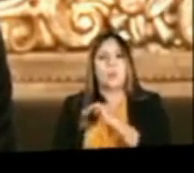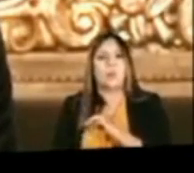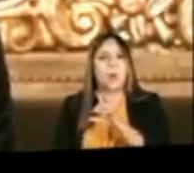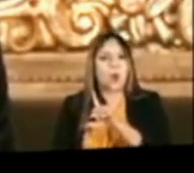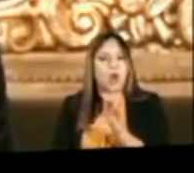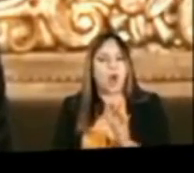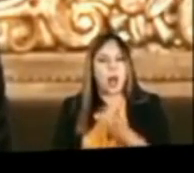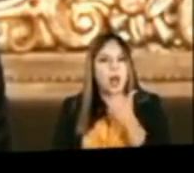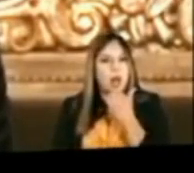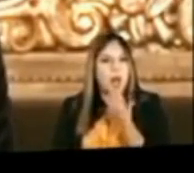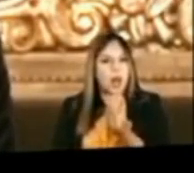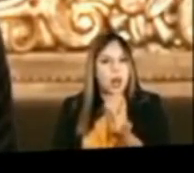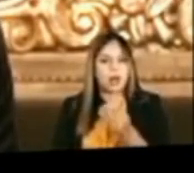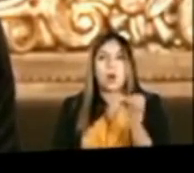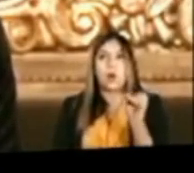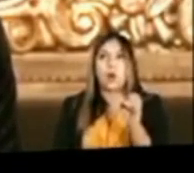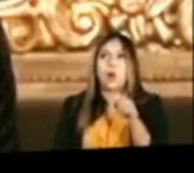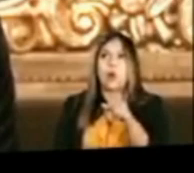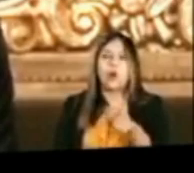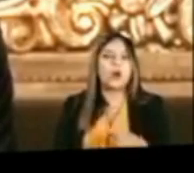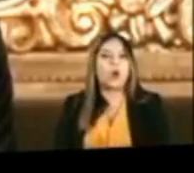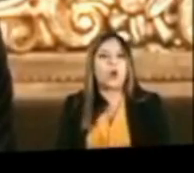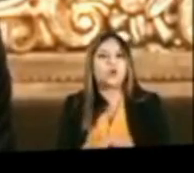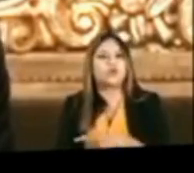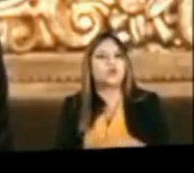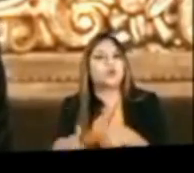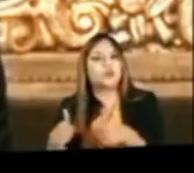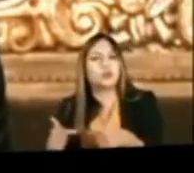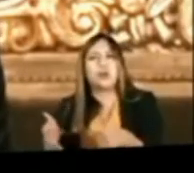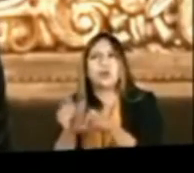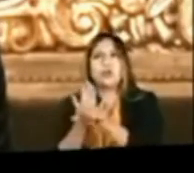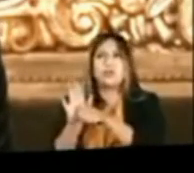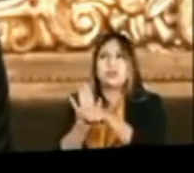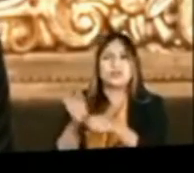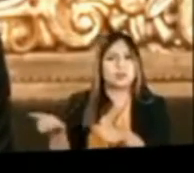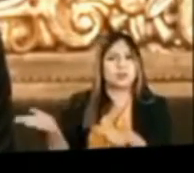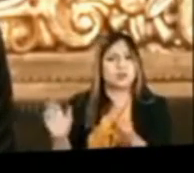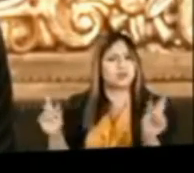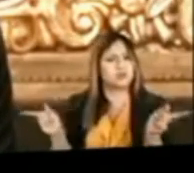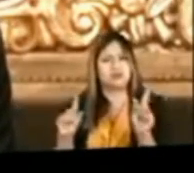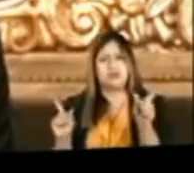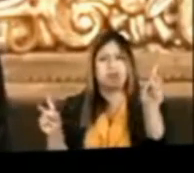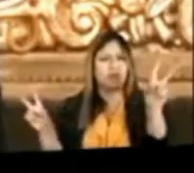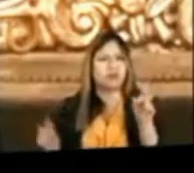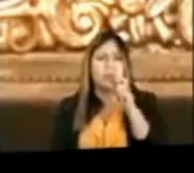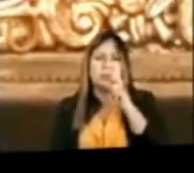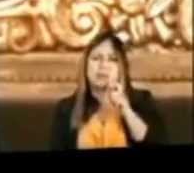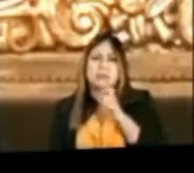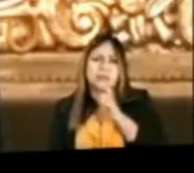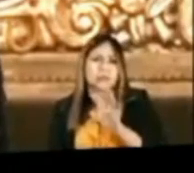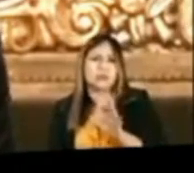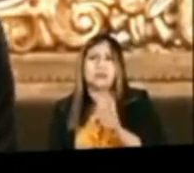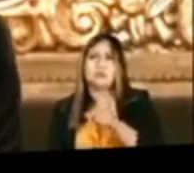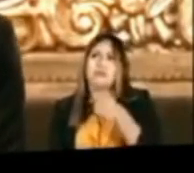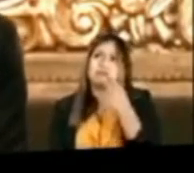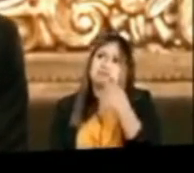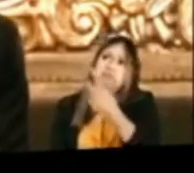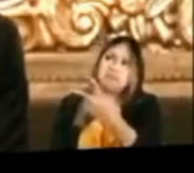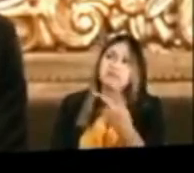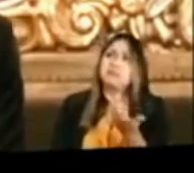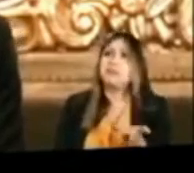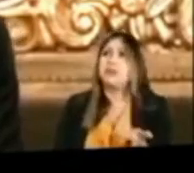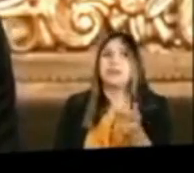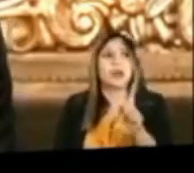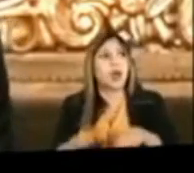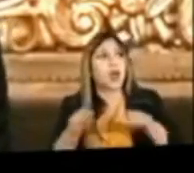no hay símbolos que atenten las buenas costumbres, aquí no hay símbolos sexistas. Es un Pokémon que puede ser que no